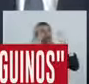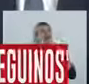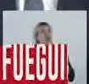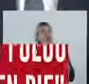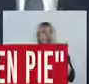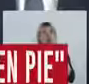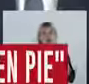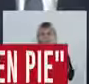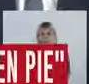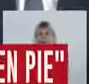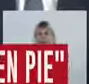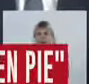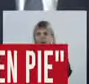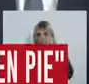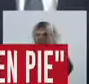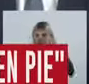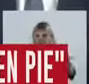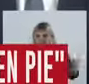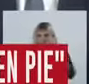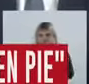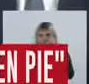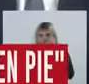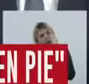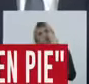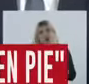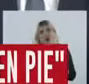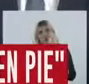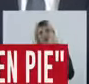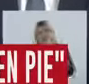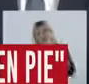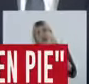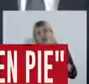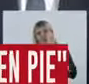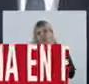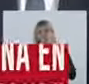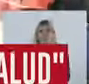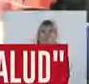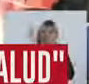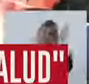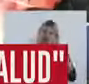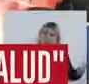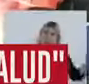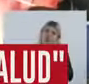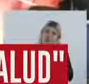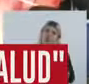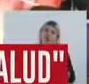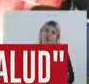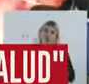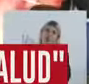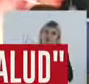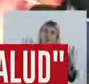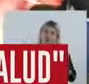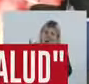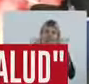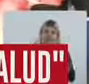otro construye otro mundo. Soñemos juntos ese mundo y hagámoslo realidad. Gracias a todos y